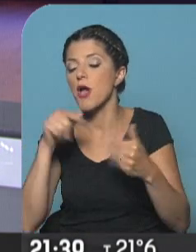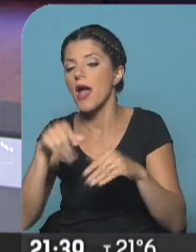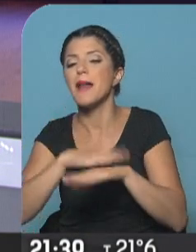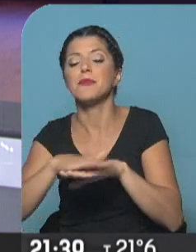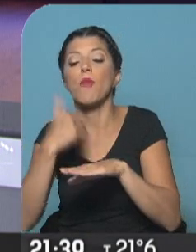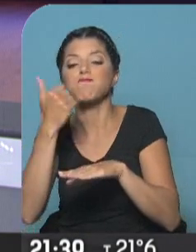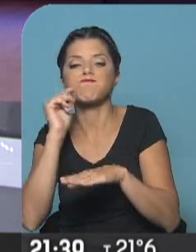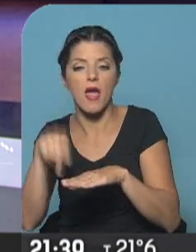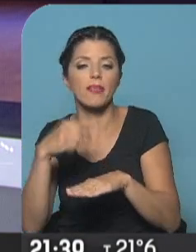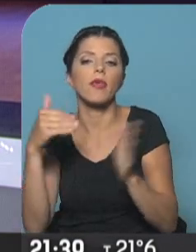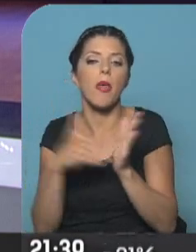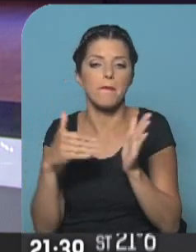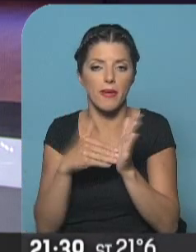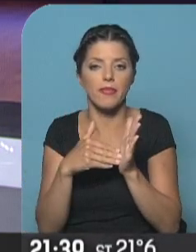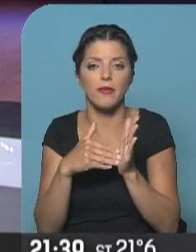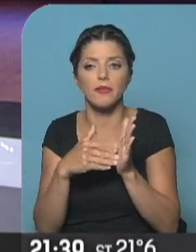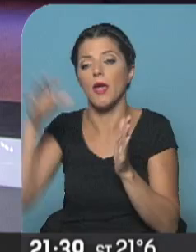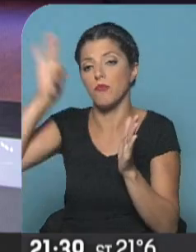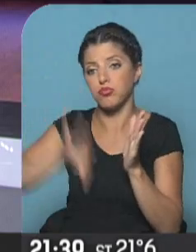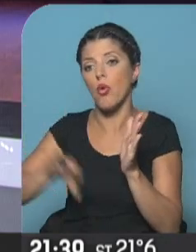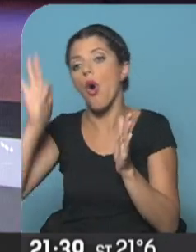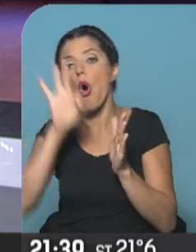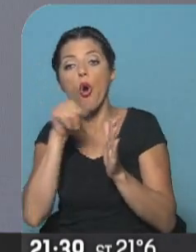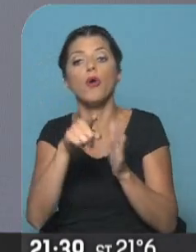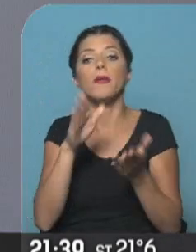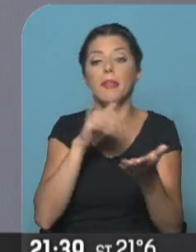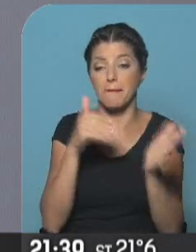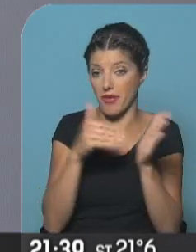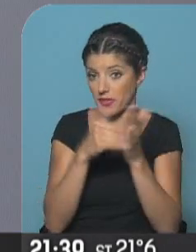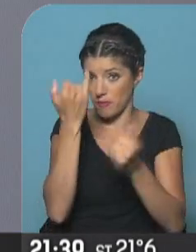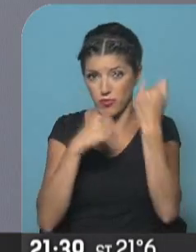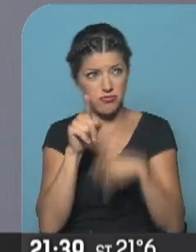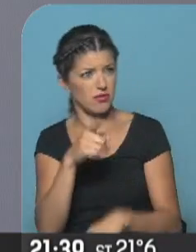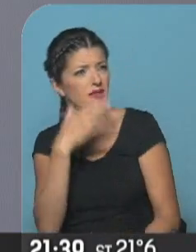de la renta o en función de la imposición real del plazo fijo. ¿Eso lo definirá el